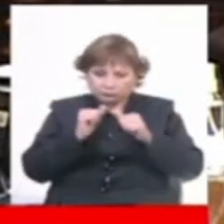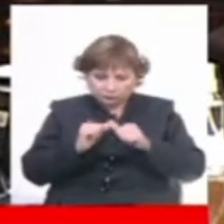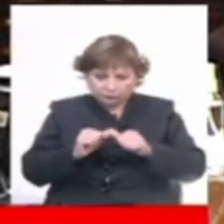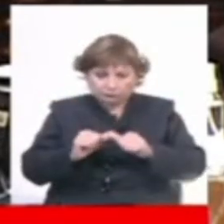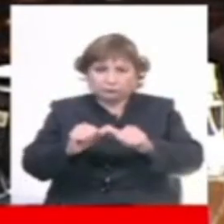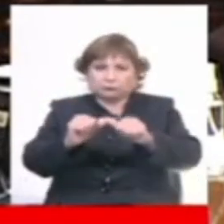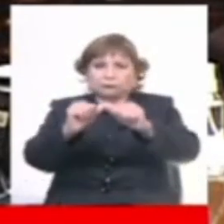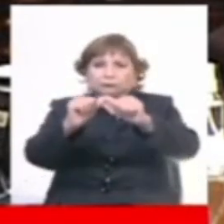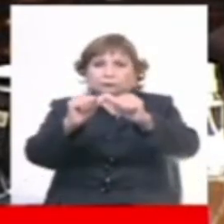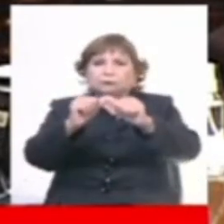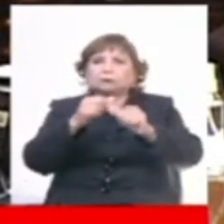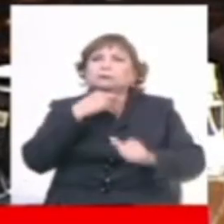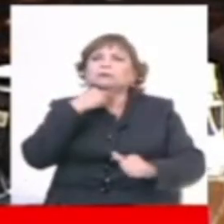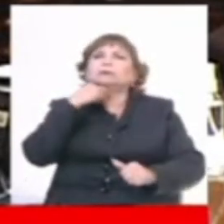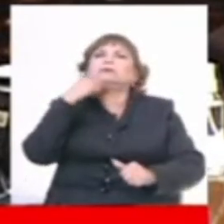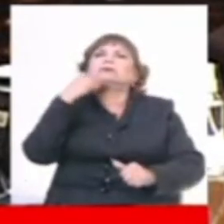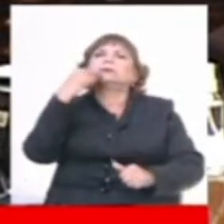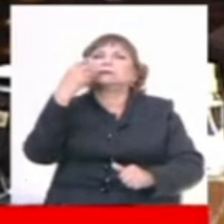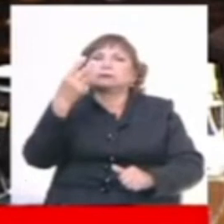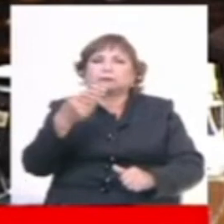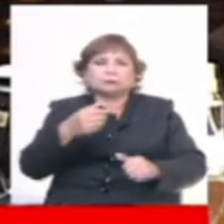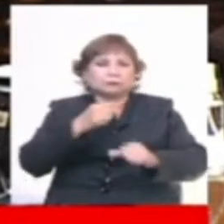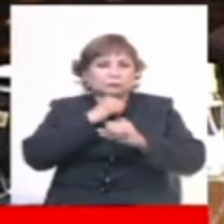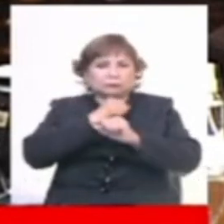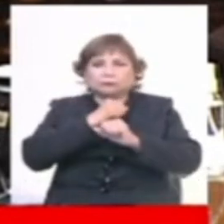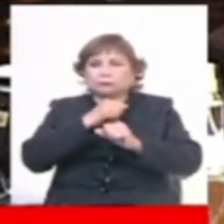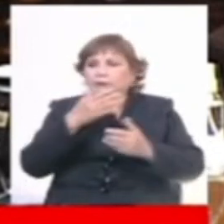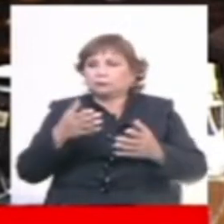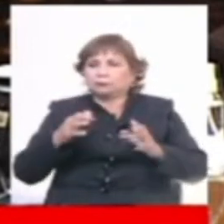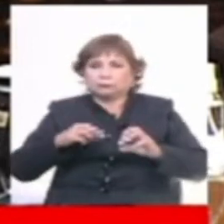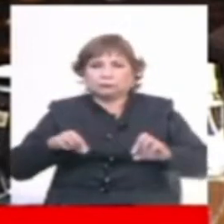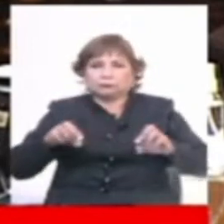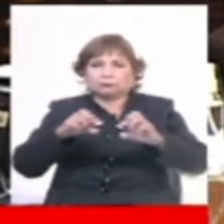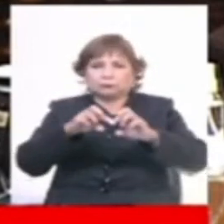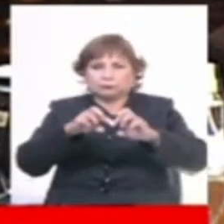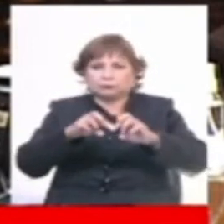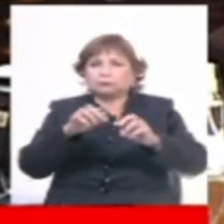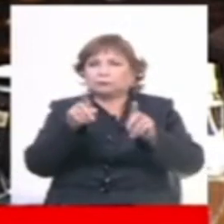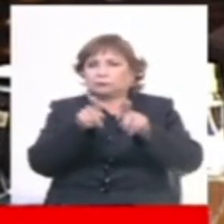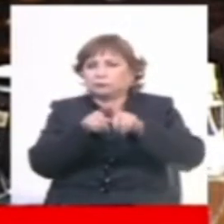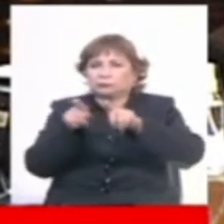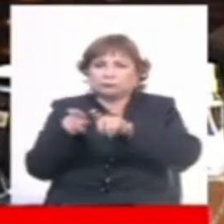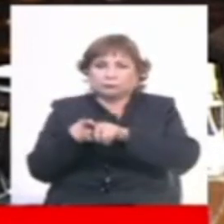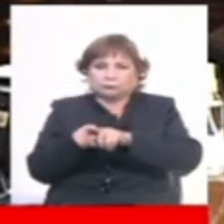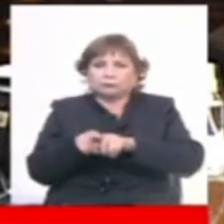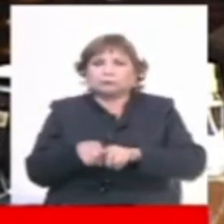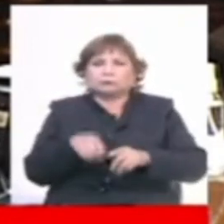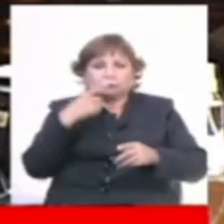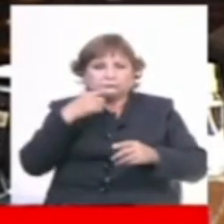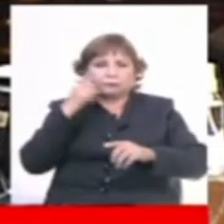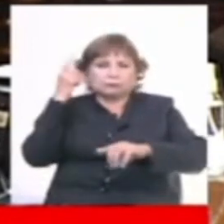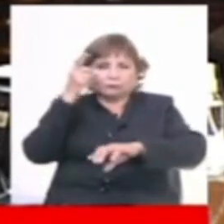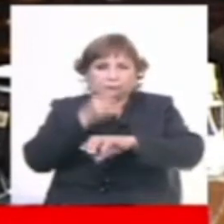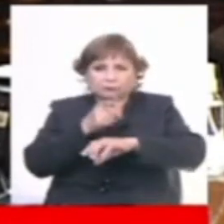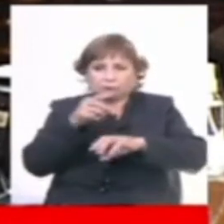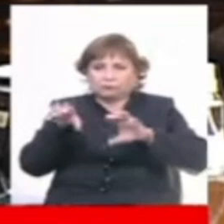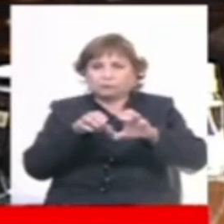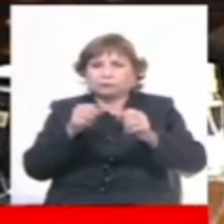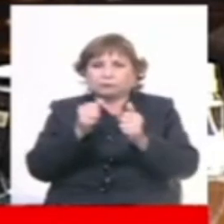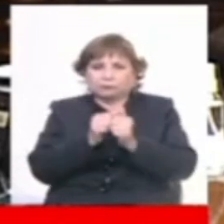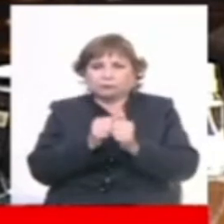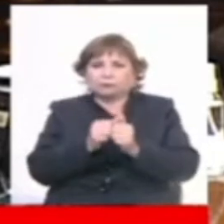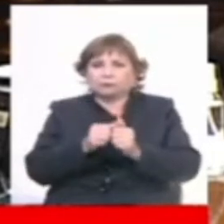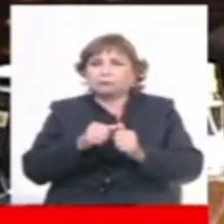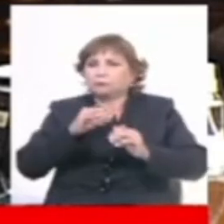Seguiremos levantando la voz para defender el fuero parlamentario y también para denunciar los actos de